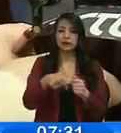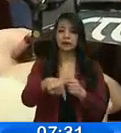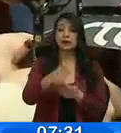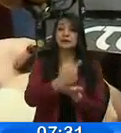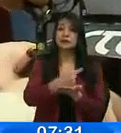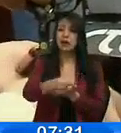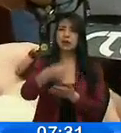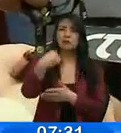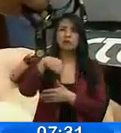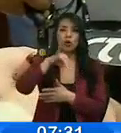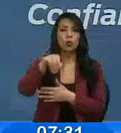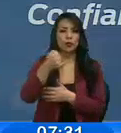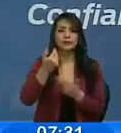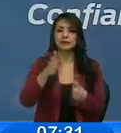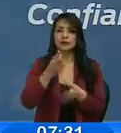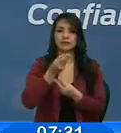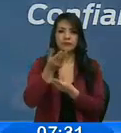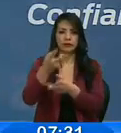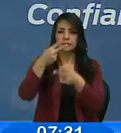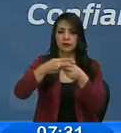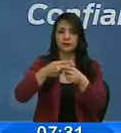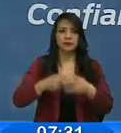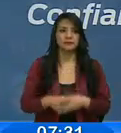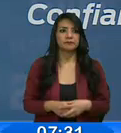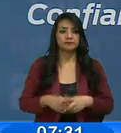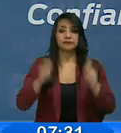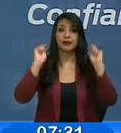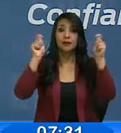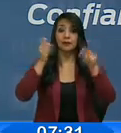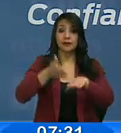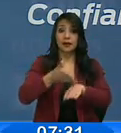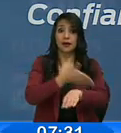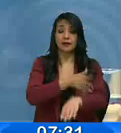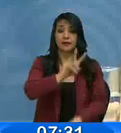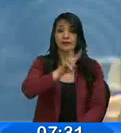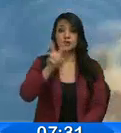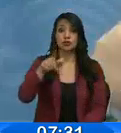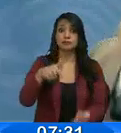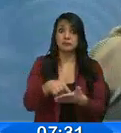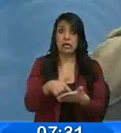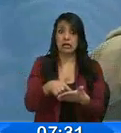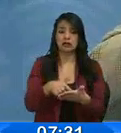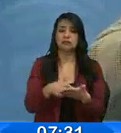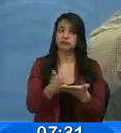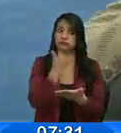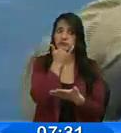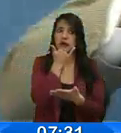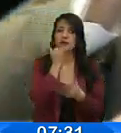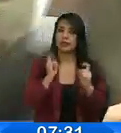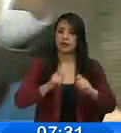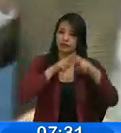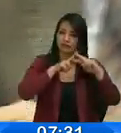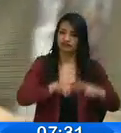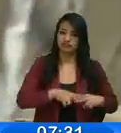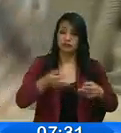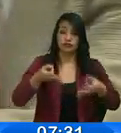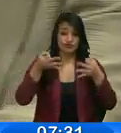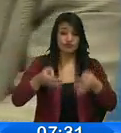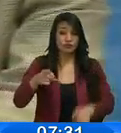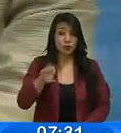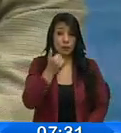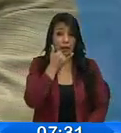semana, miércoles o jueves, ya tengamos. En campaña anticipada existen 22.000 casos que deberán ser analizados y de comprobarse el